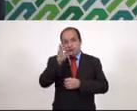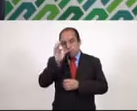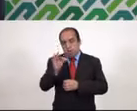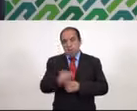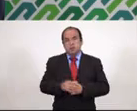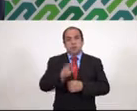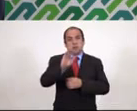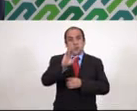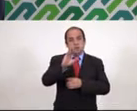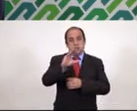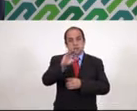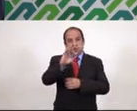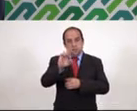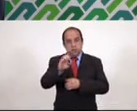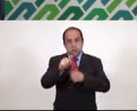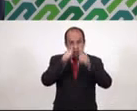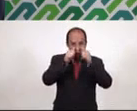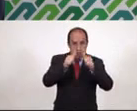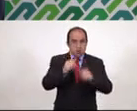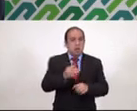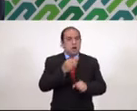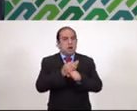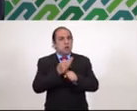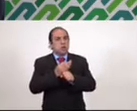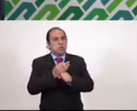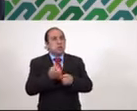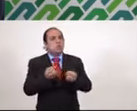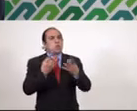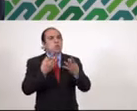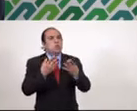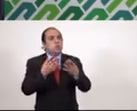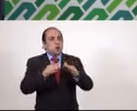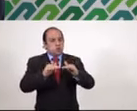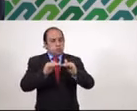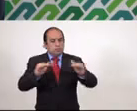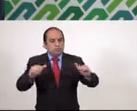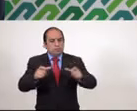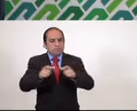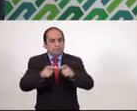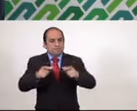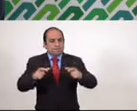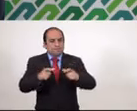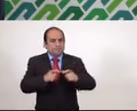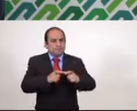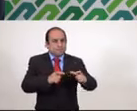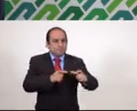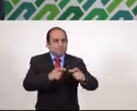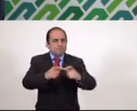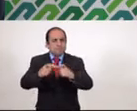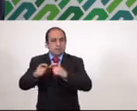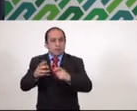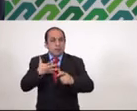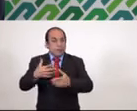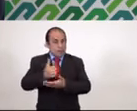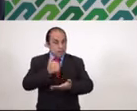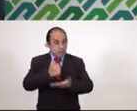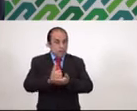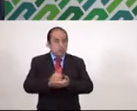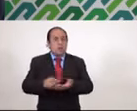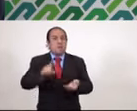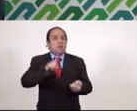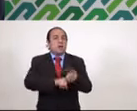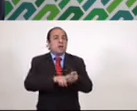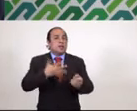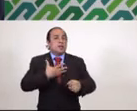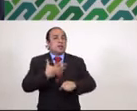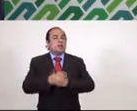En este momento, ¿cuántos socavones tiene abiertos en la ciudad, doctor? Y preguntarle en particular por el que tiene en